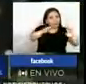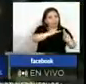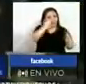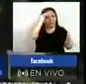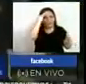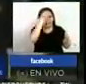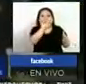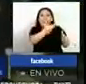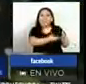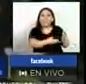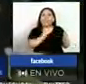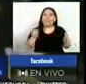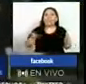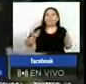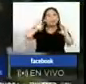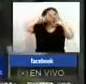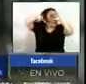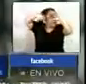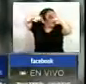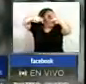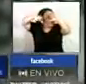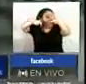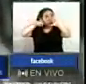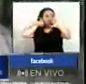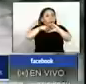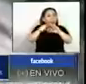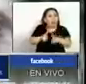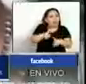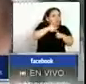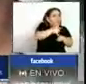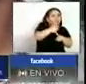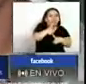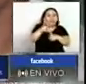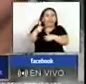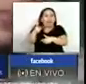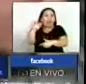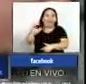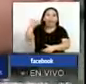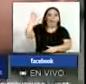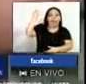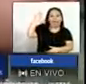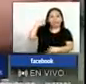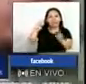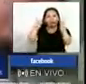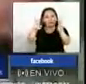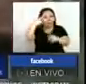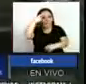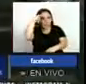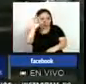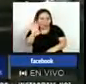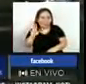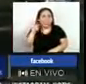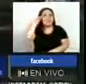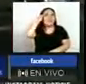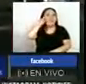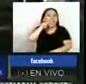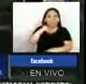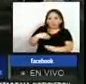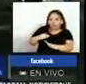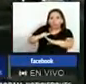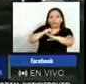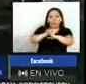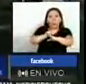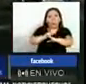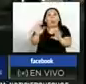Martínez hizo un video donde aparecía armado amenazando a los enemigos políticos del presidente Nayib Bukele y